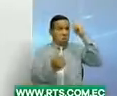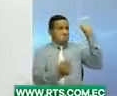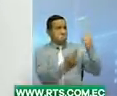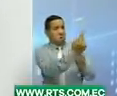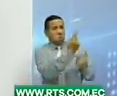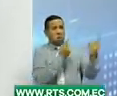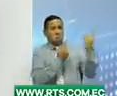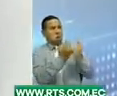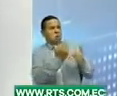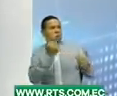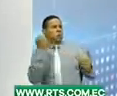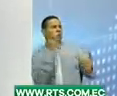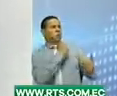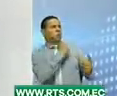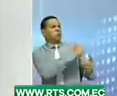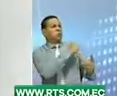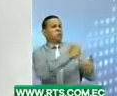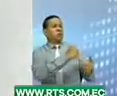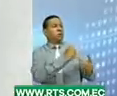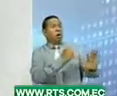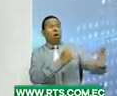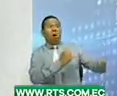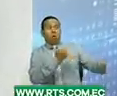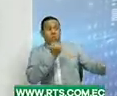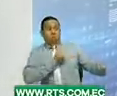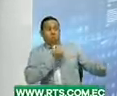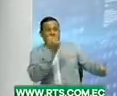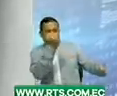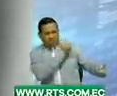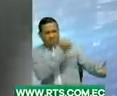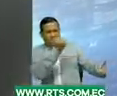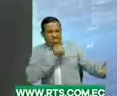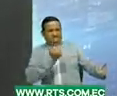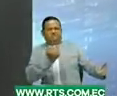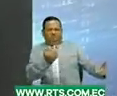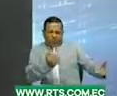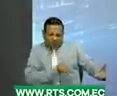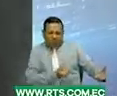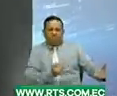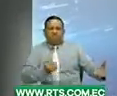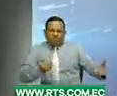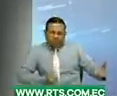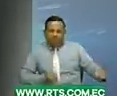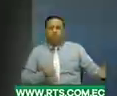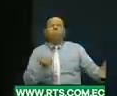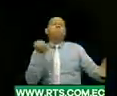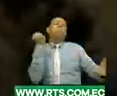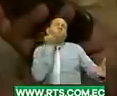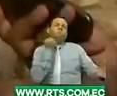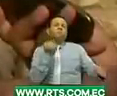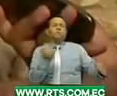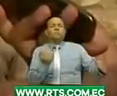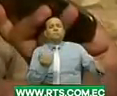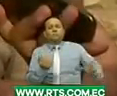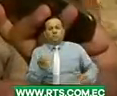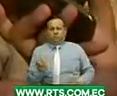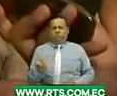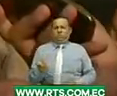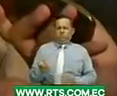se intenta suicidarse, ahí tiene 3 heridas en el estómago, una en la garganta también. Esta